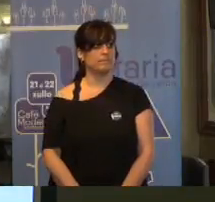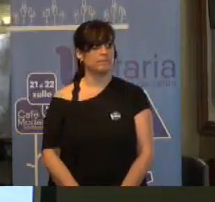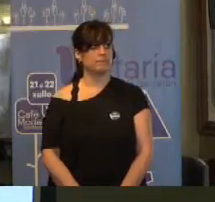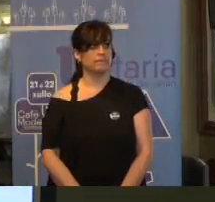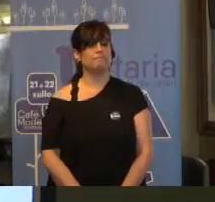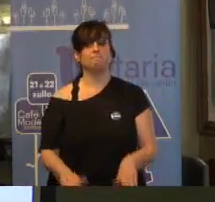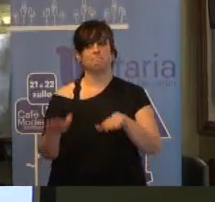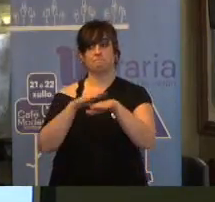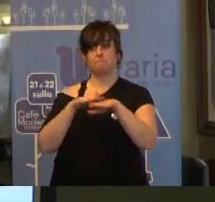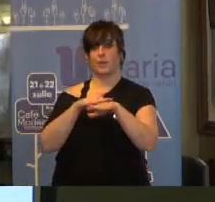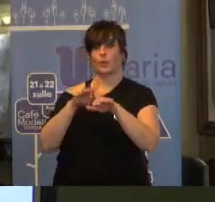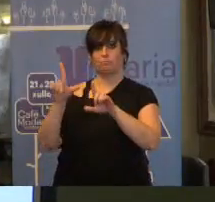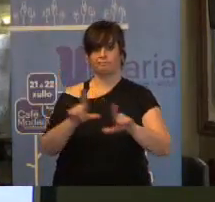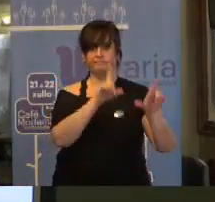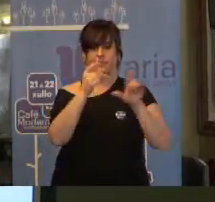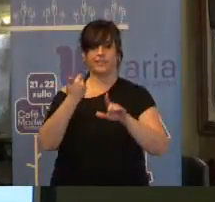Aquí, perdón, está...